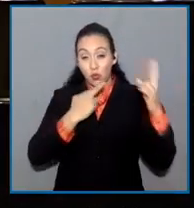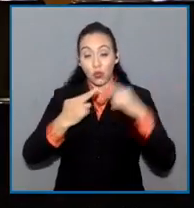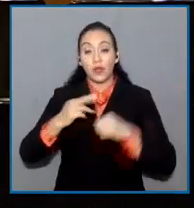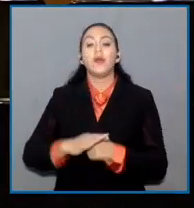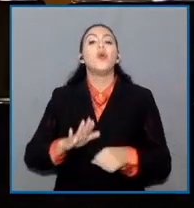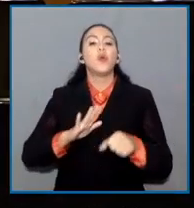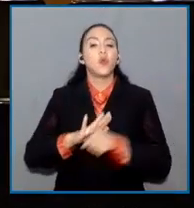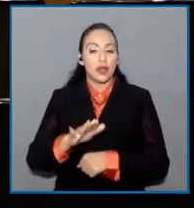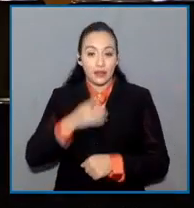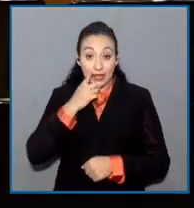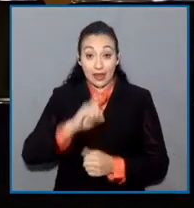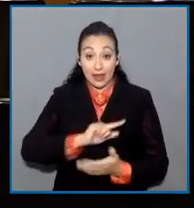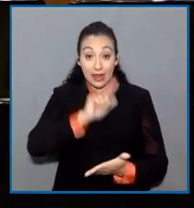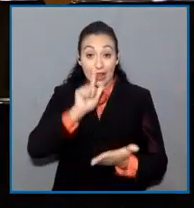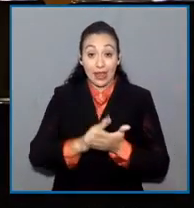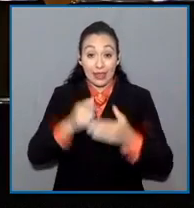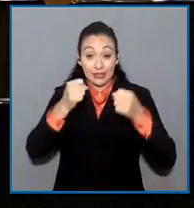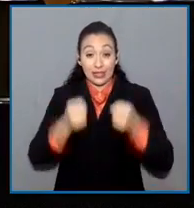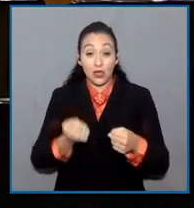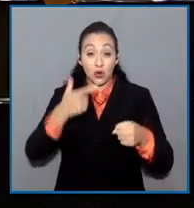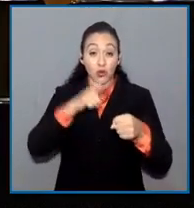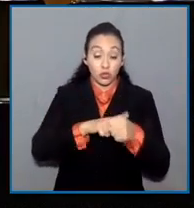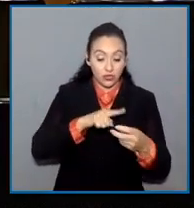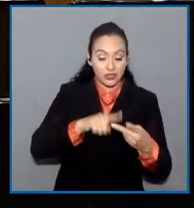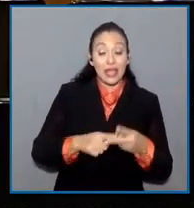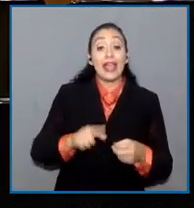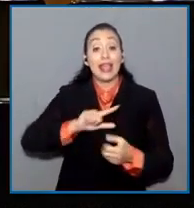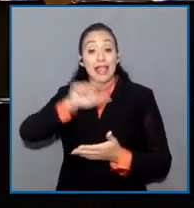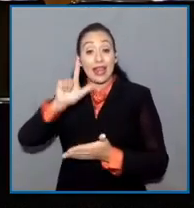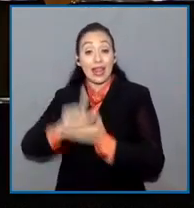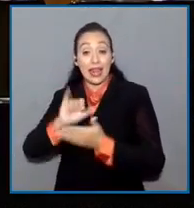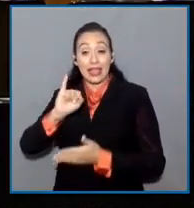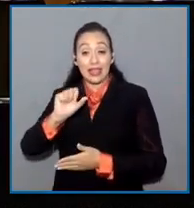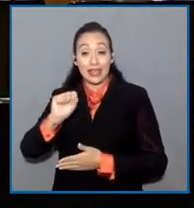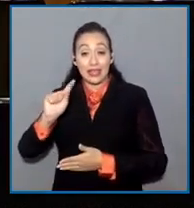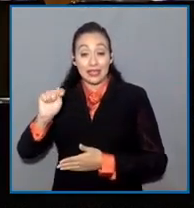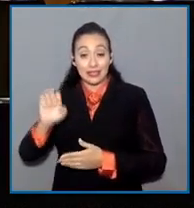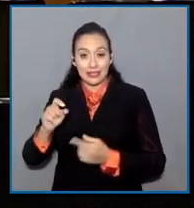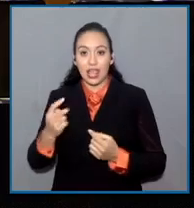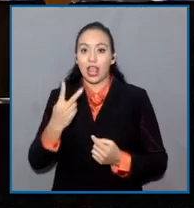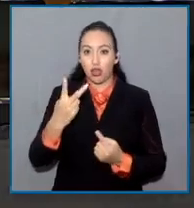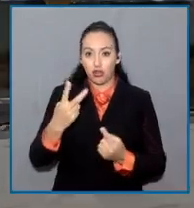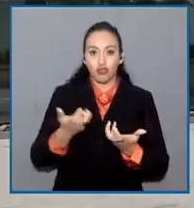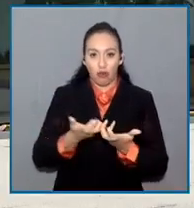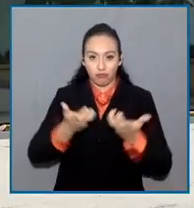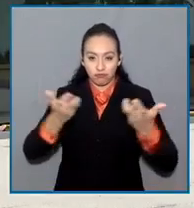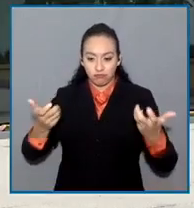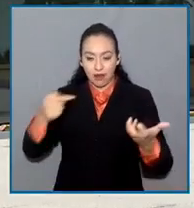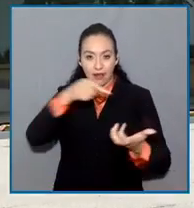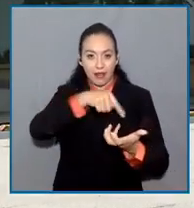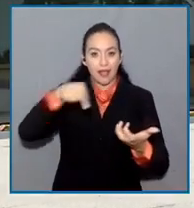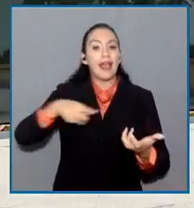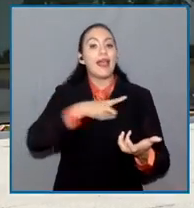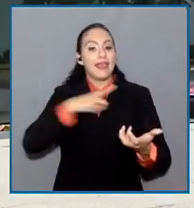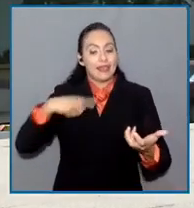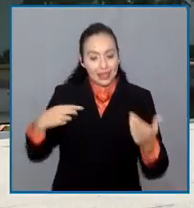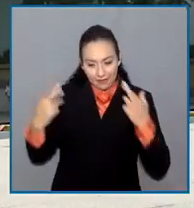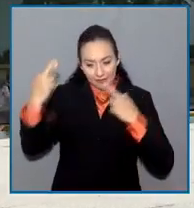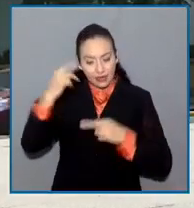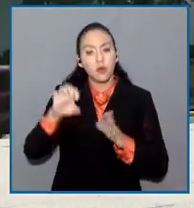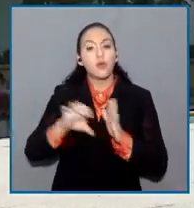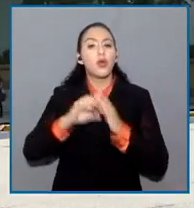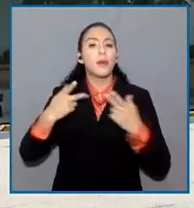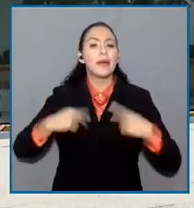Seguro Social y la Ley del ISSSTE regulen de manera distinta los porcentajes que deben cubrir los patrones. Indicó que las disposiciones en